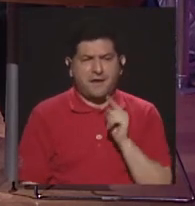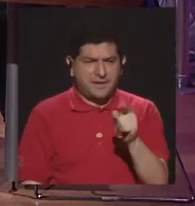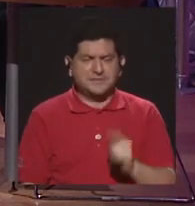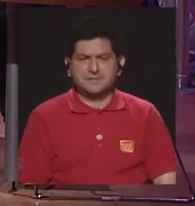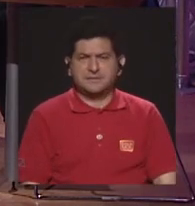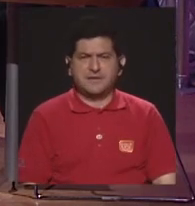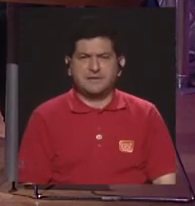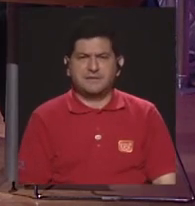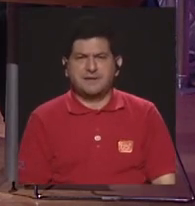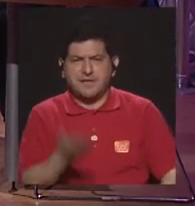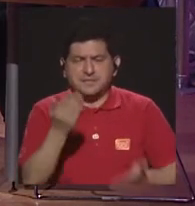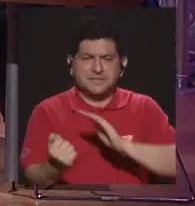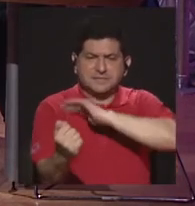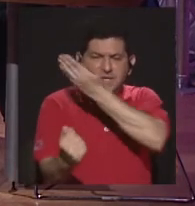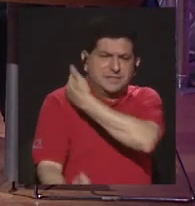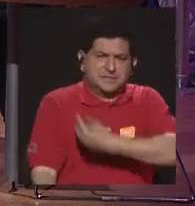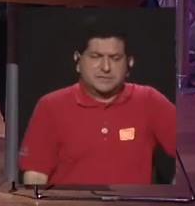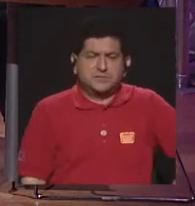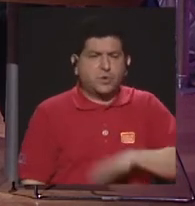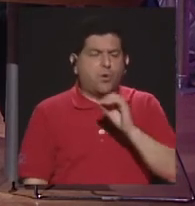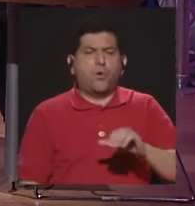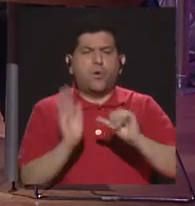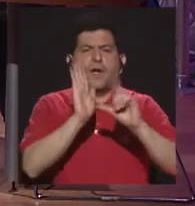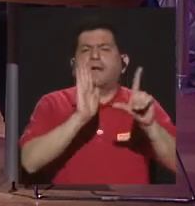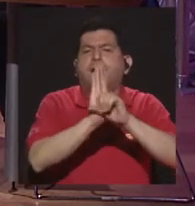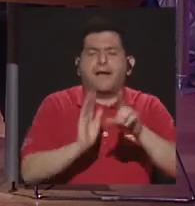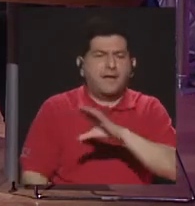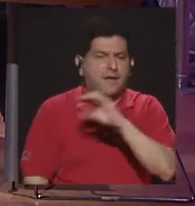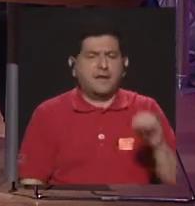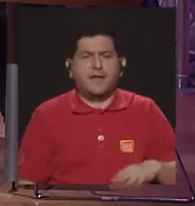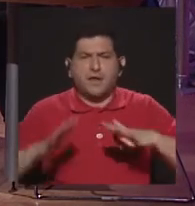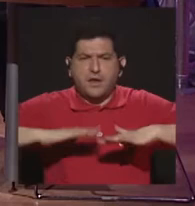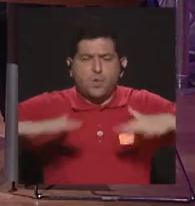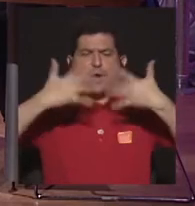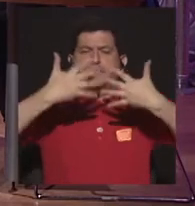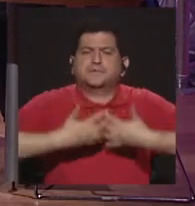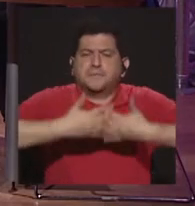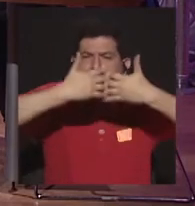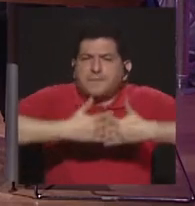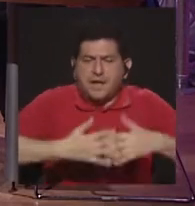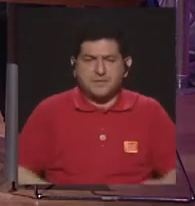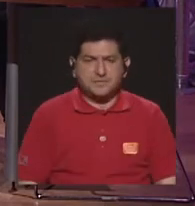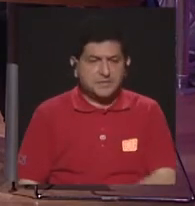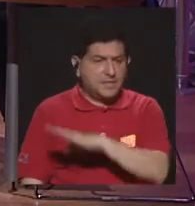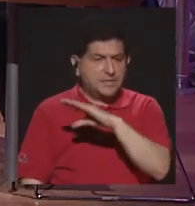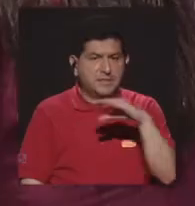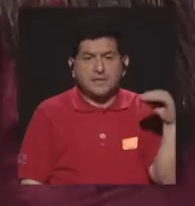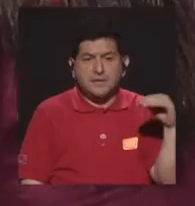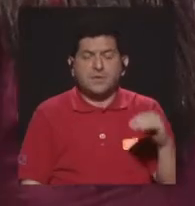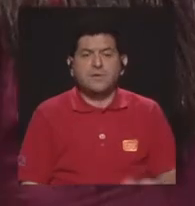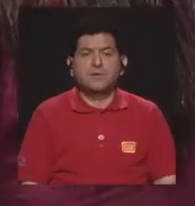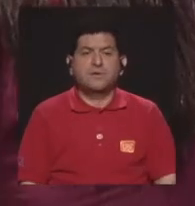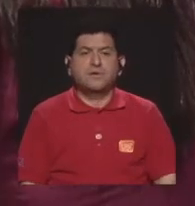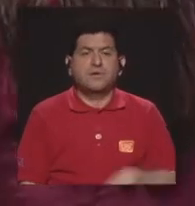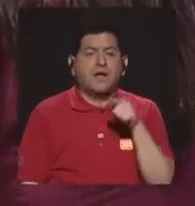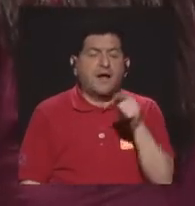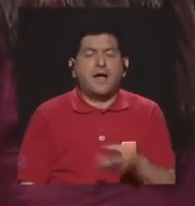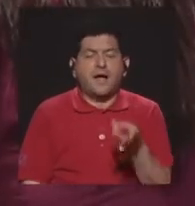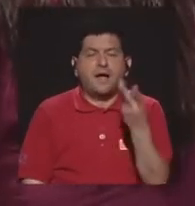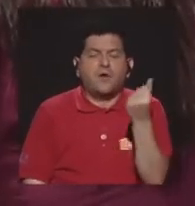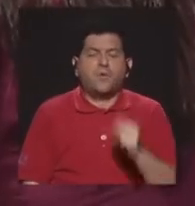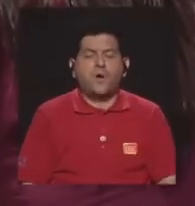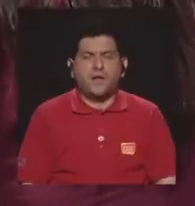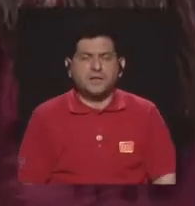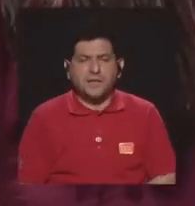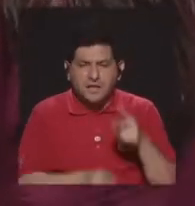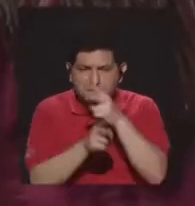en el poder ejecutivo, cuántas en el legislativo, cuántas en ámbitos empresarios y cuántas daba cuenta el proyecto Monitoreo Global de